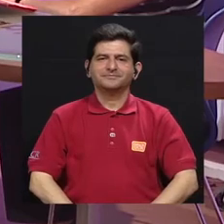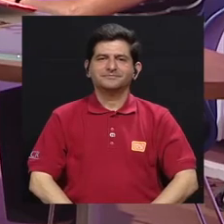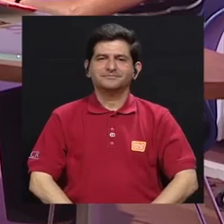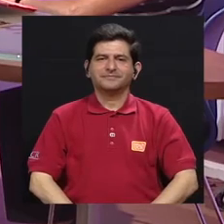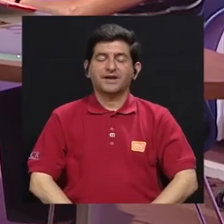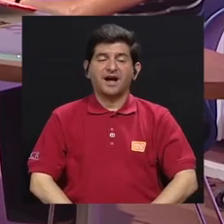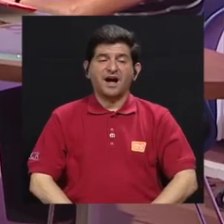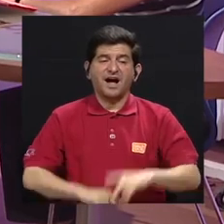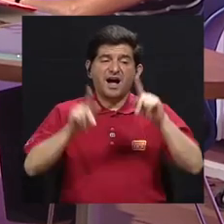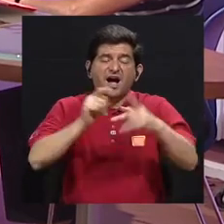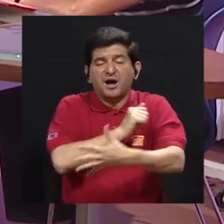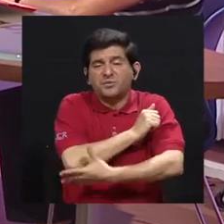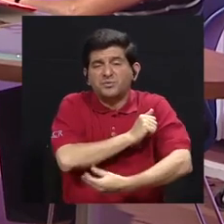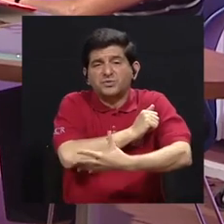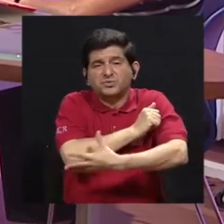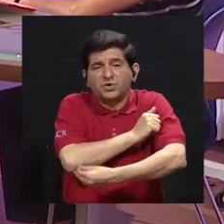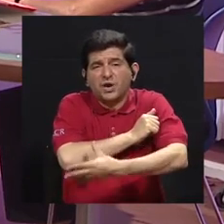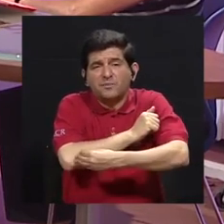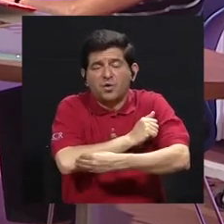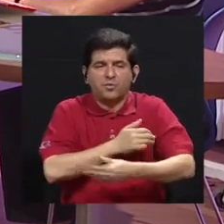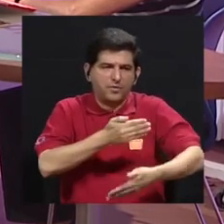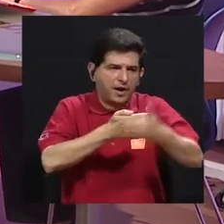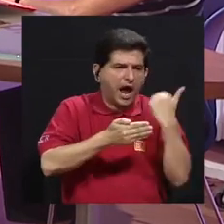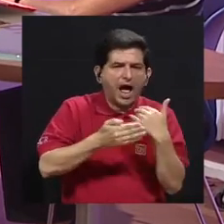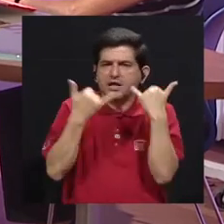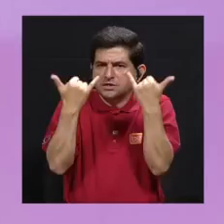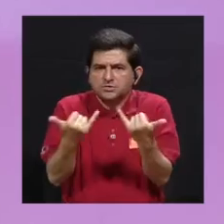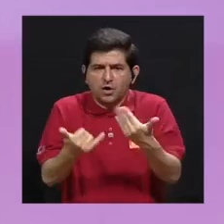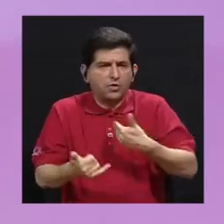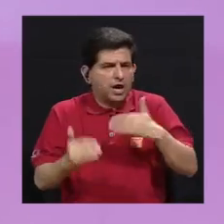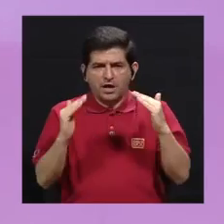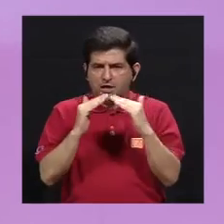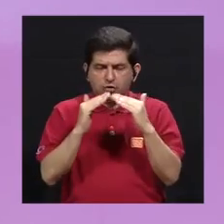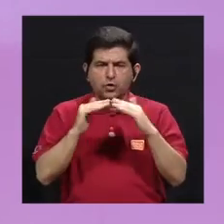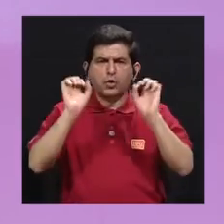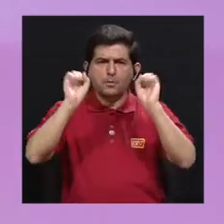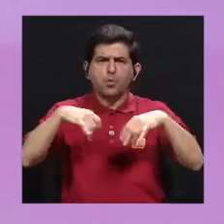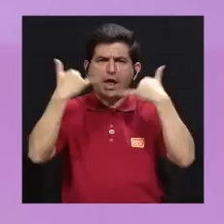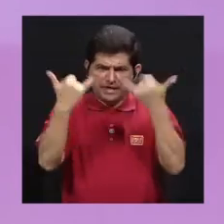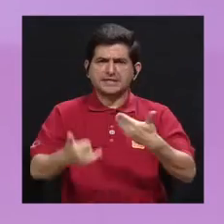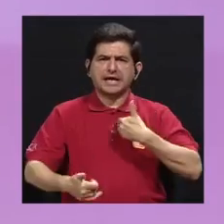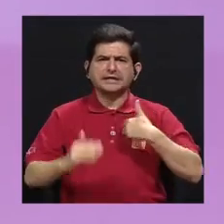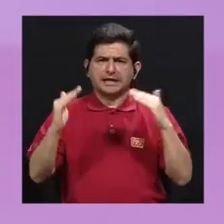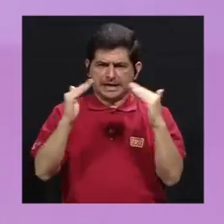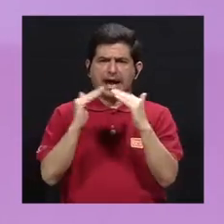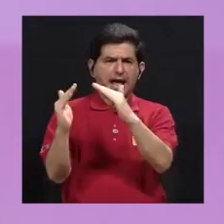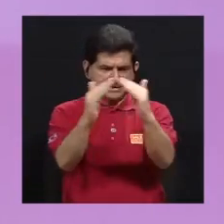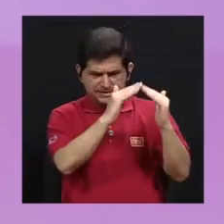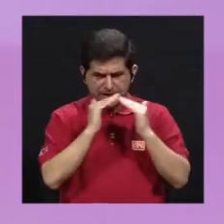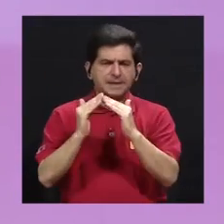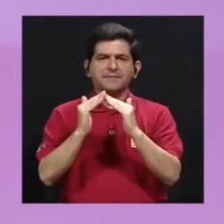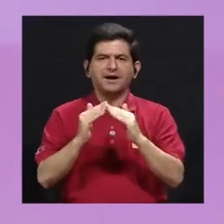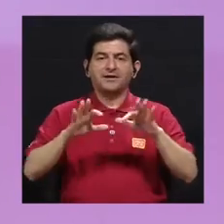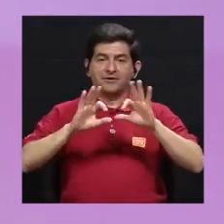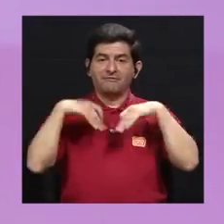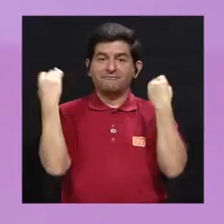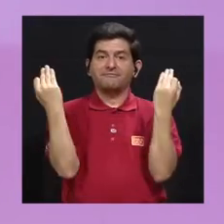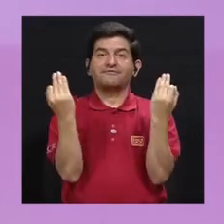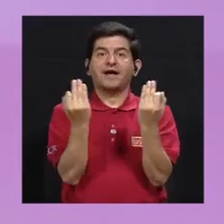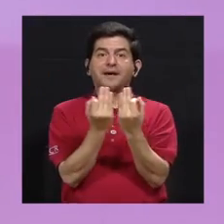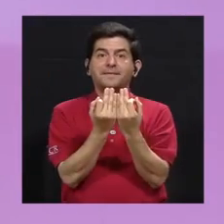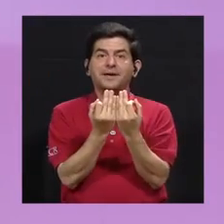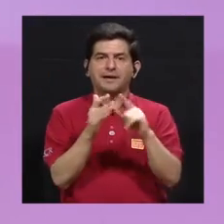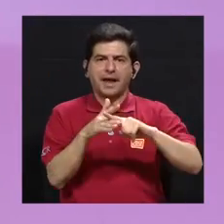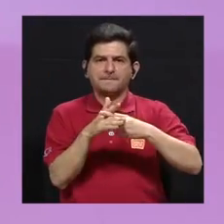el que fue pobre o es pobre sin tener casa cuando logra tener su casa y su barrio su familia